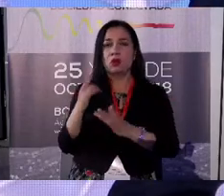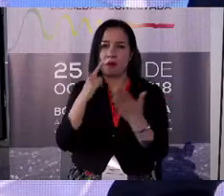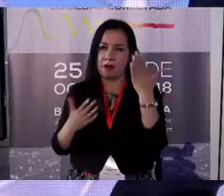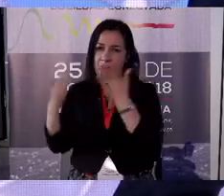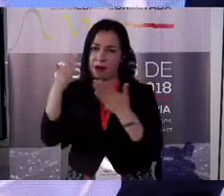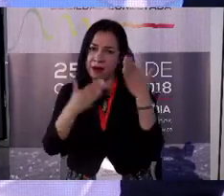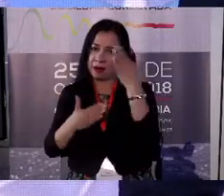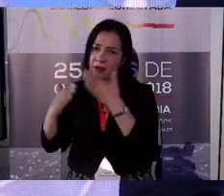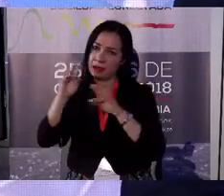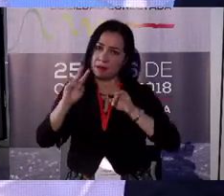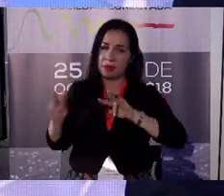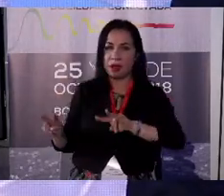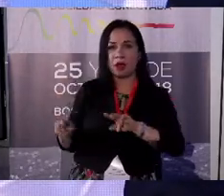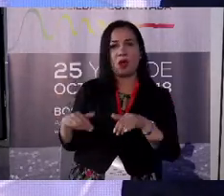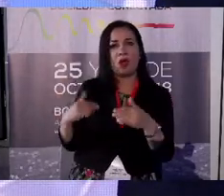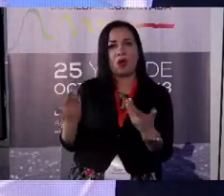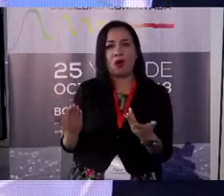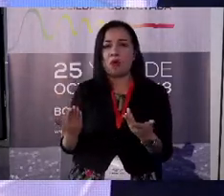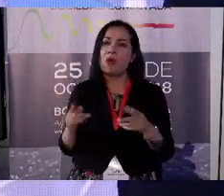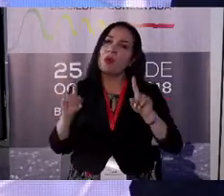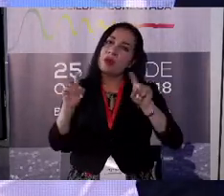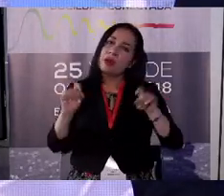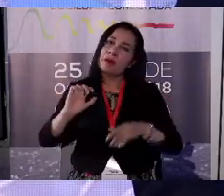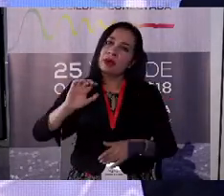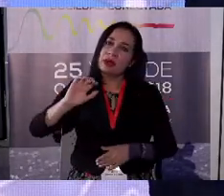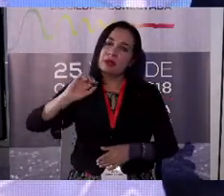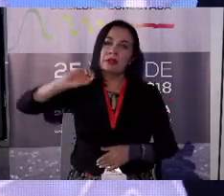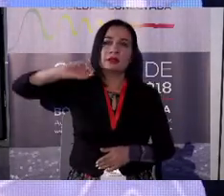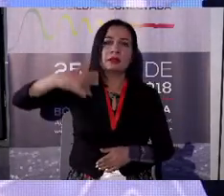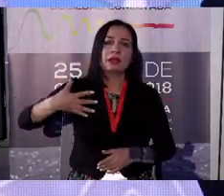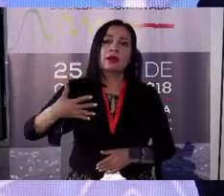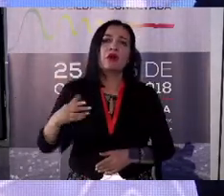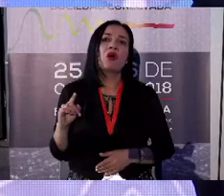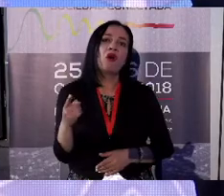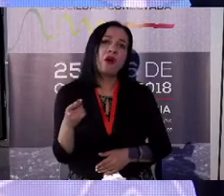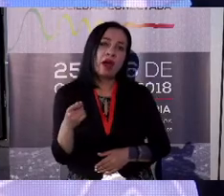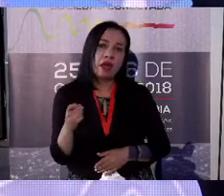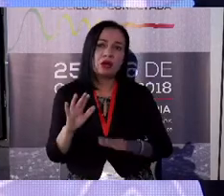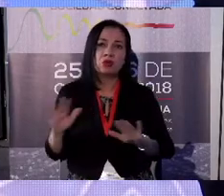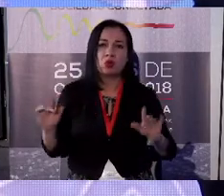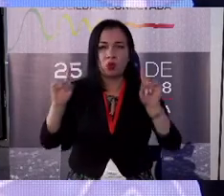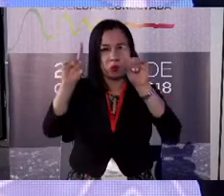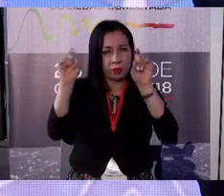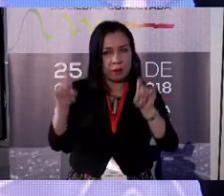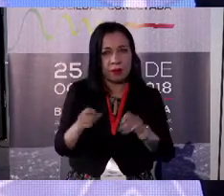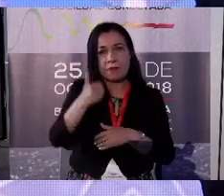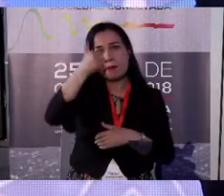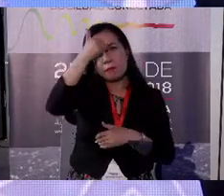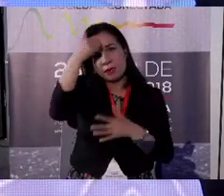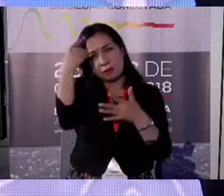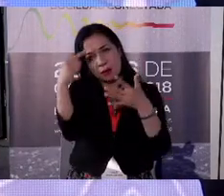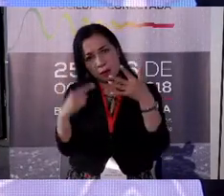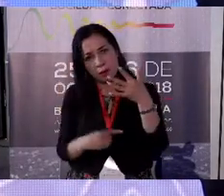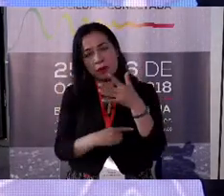en respecto de 5G y cuáles son los principales tópicos de política pública que están